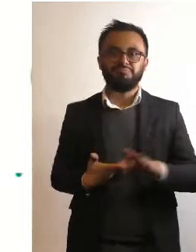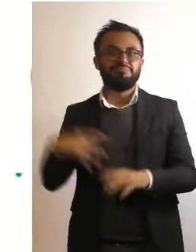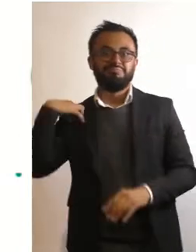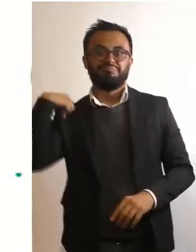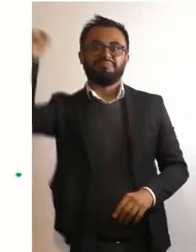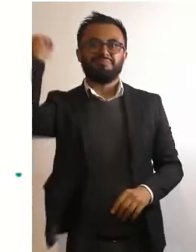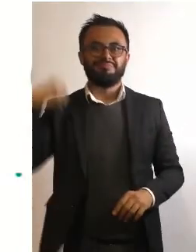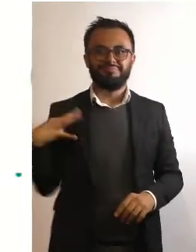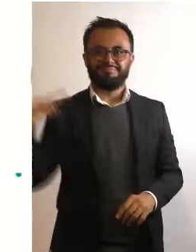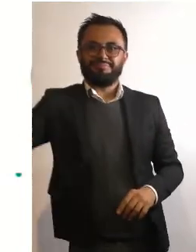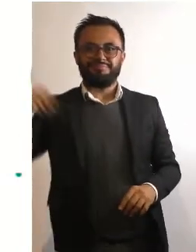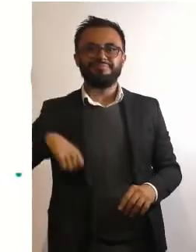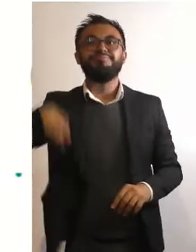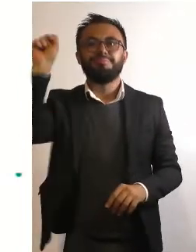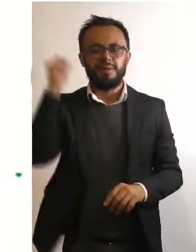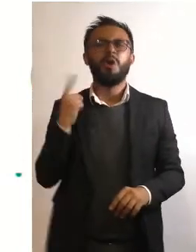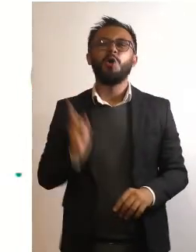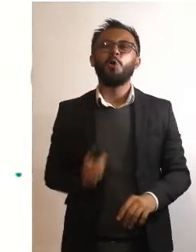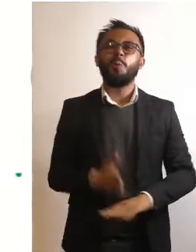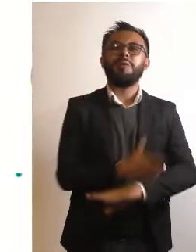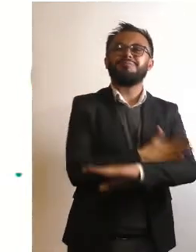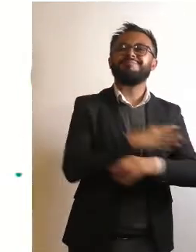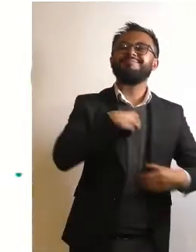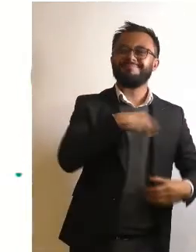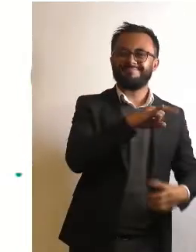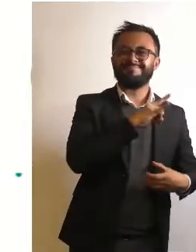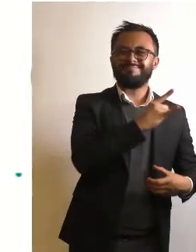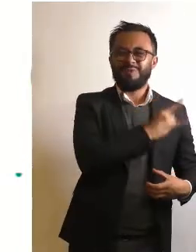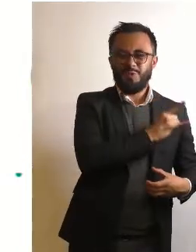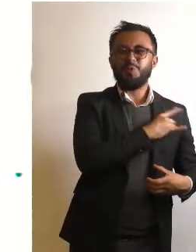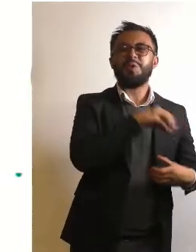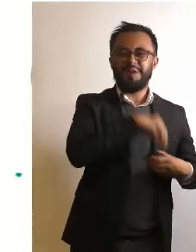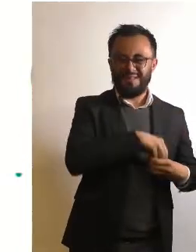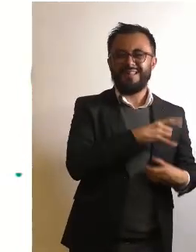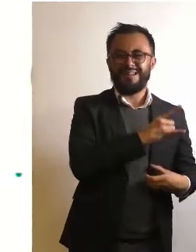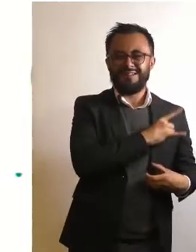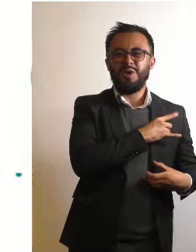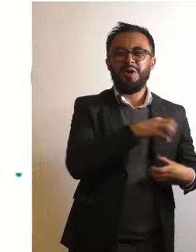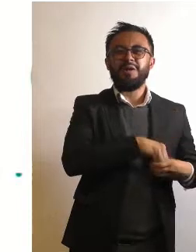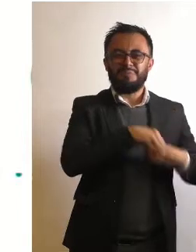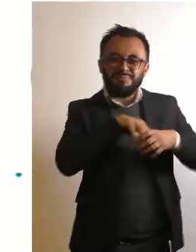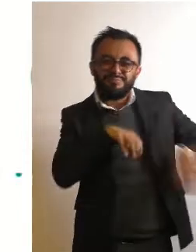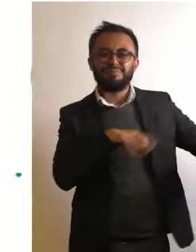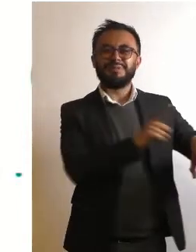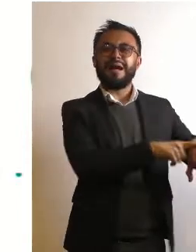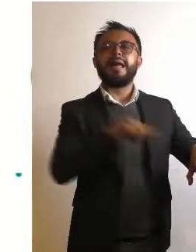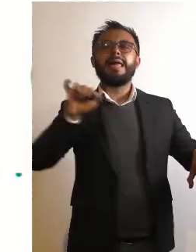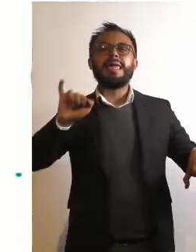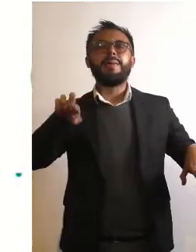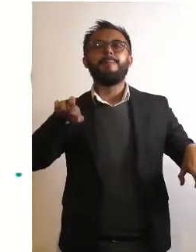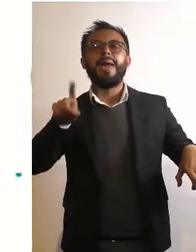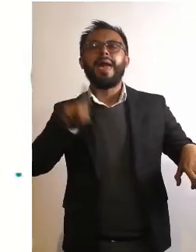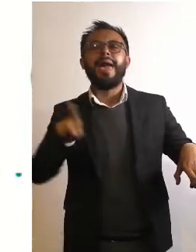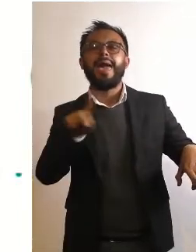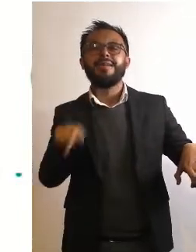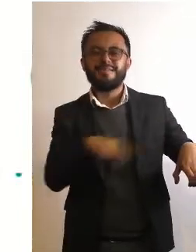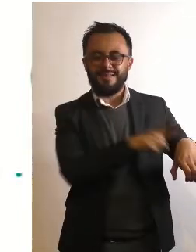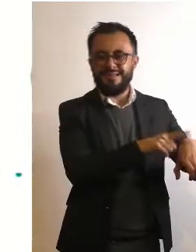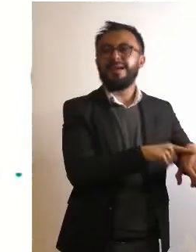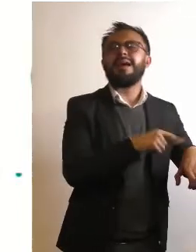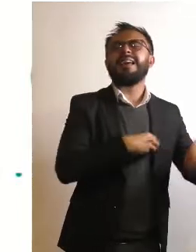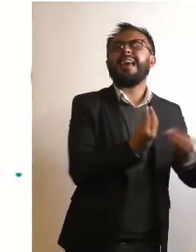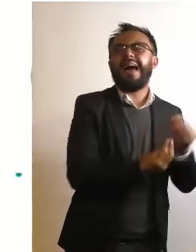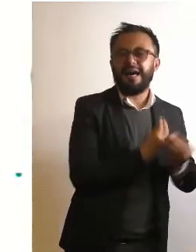esto, el laboratorio que tenemos actualmente dentro de nuestra nueva IPS para el diagnóstico molecular de